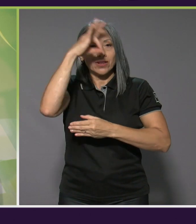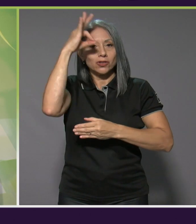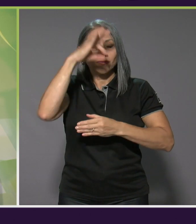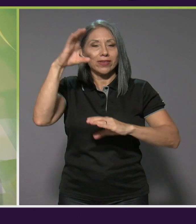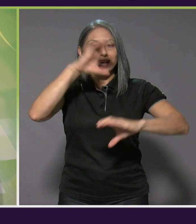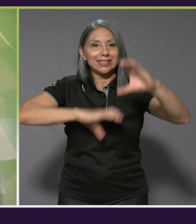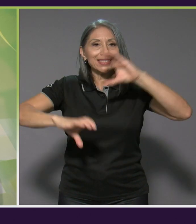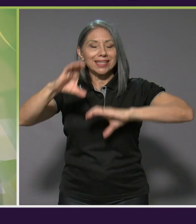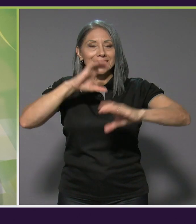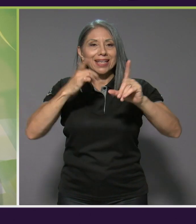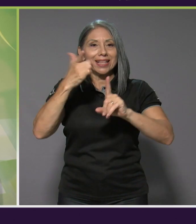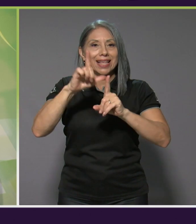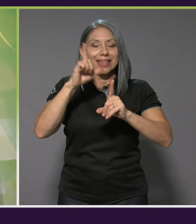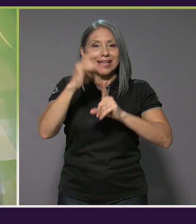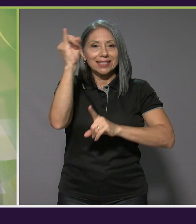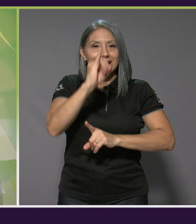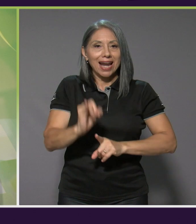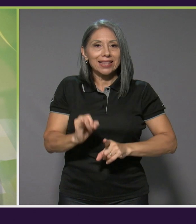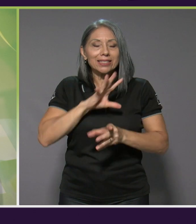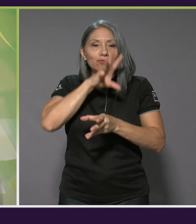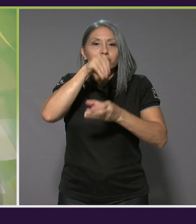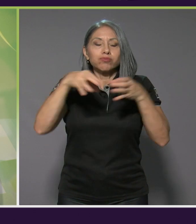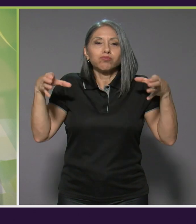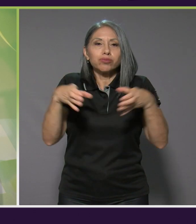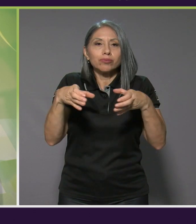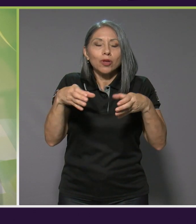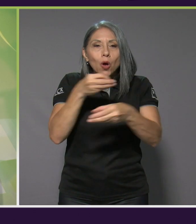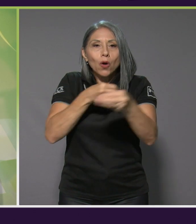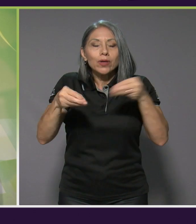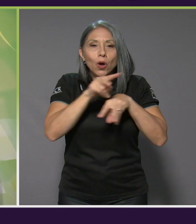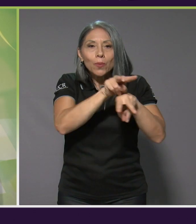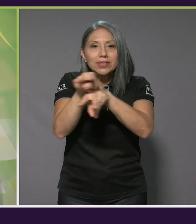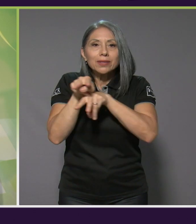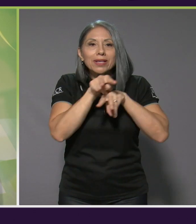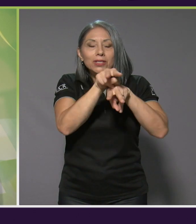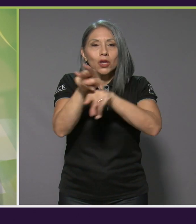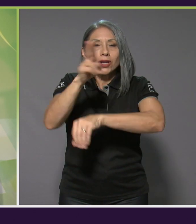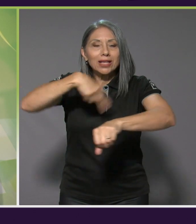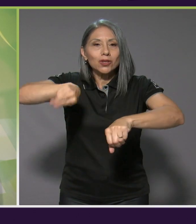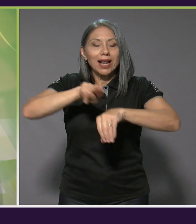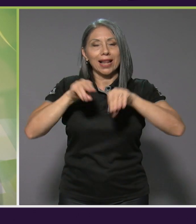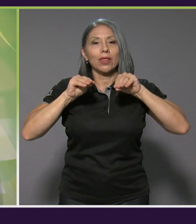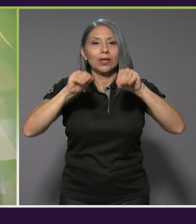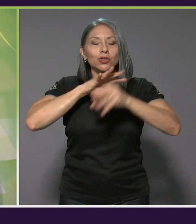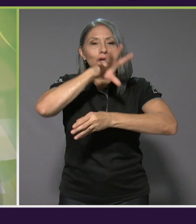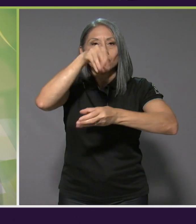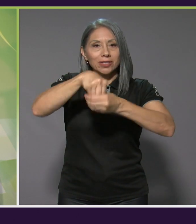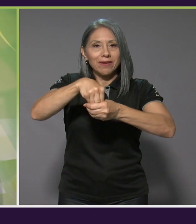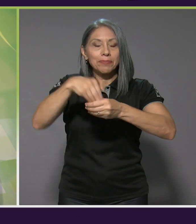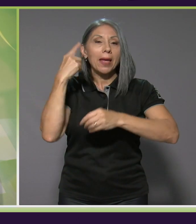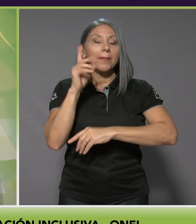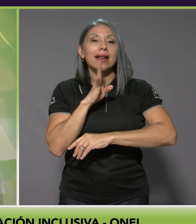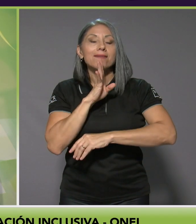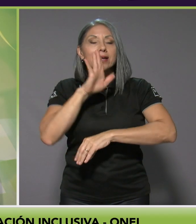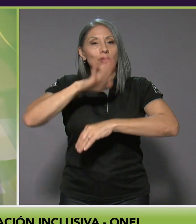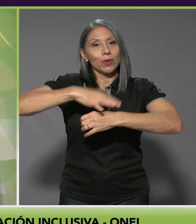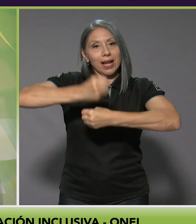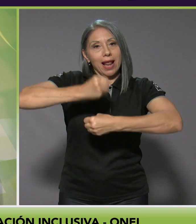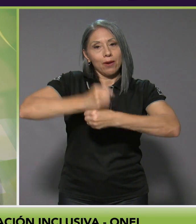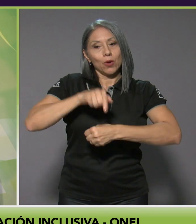Artes conforman el Observatorio Nacional de la Educación Inclusiva, ONEI. Y para conversar sobre la labor que realiza este